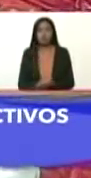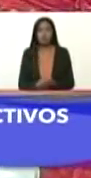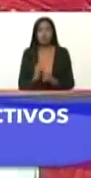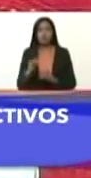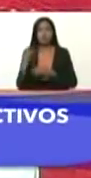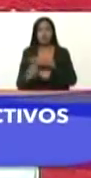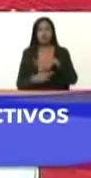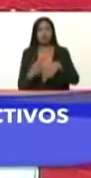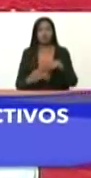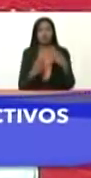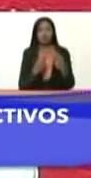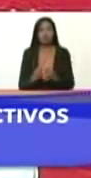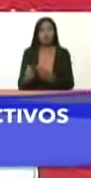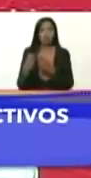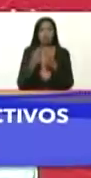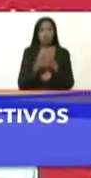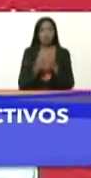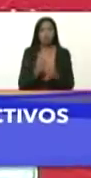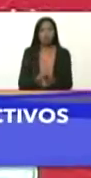revolución económica,